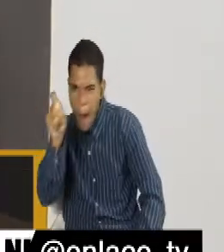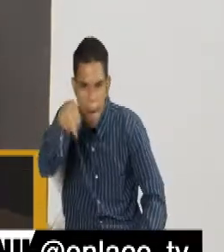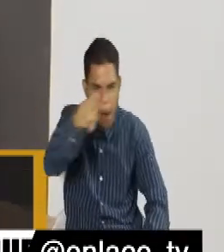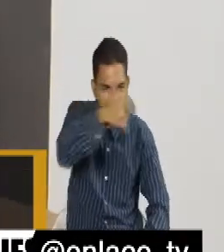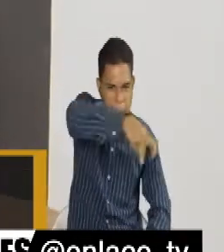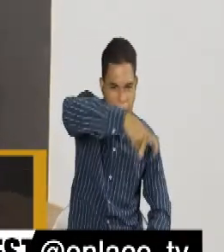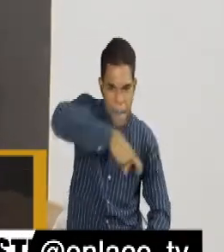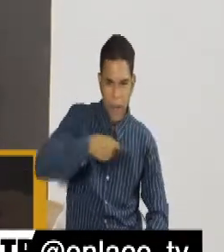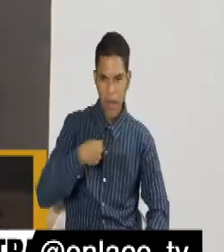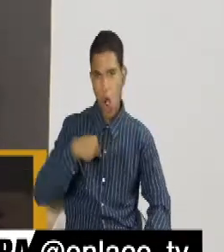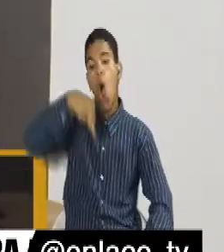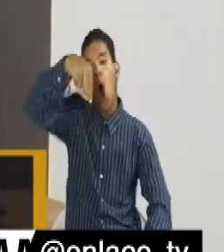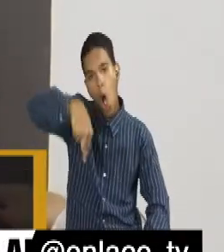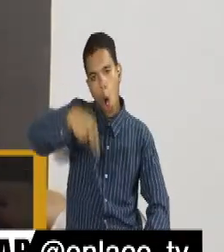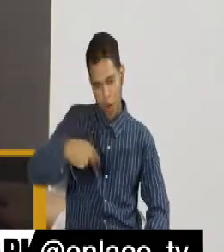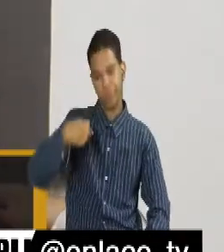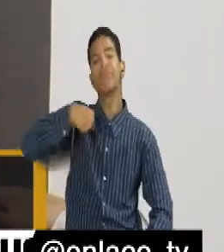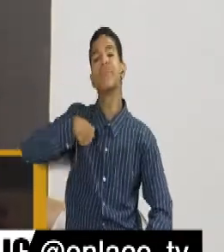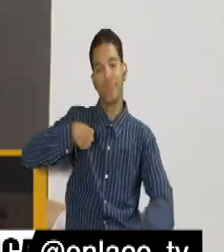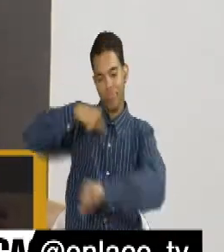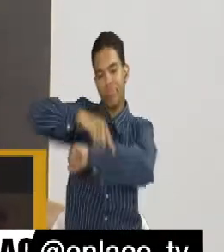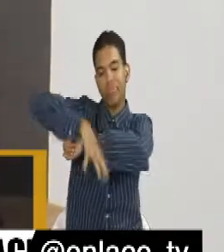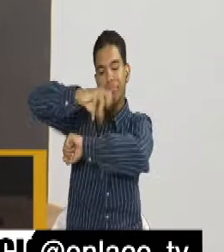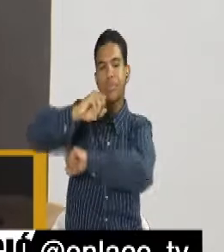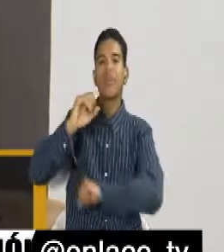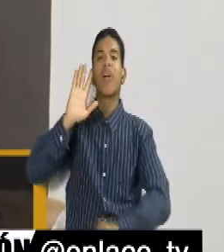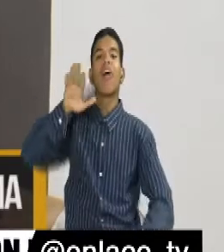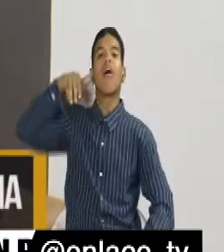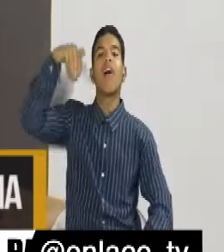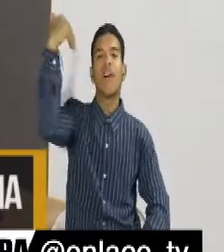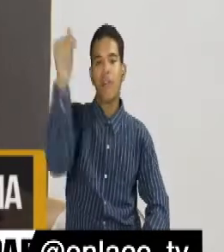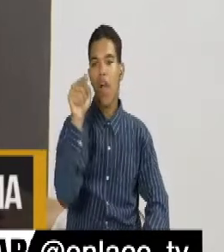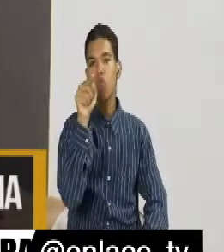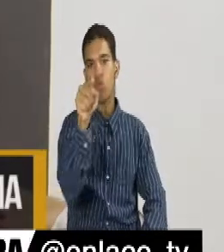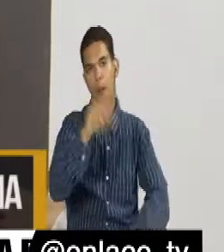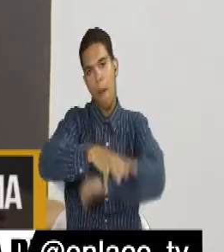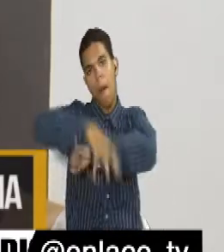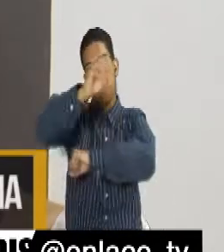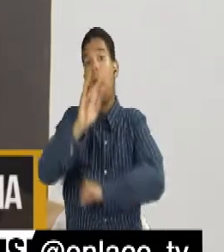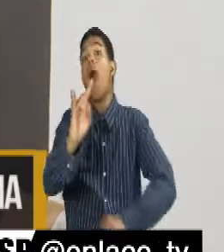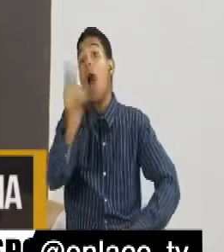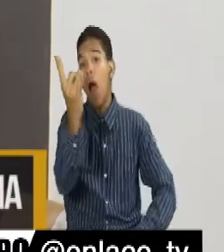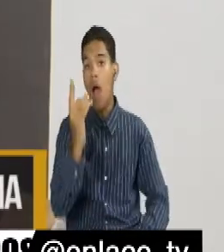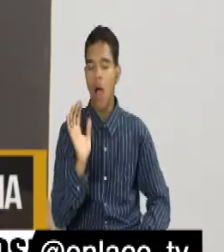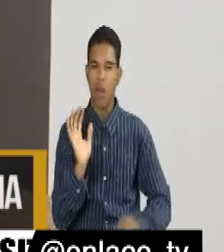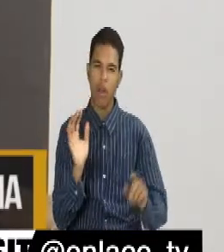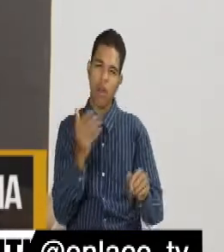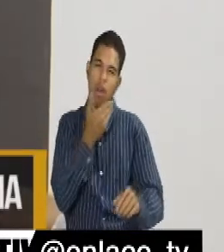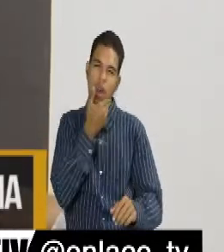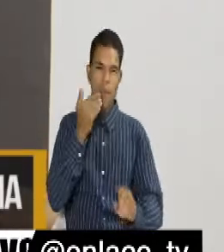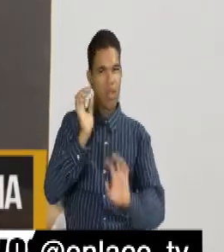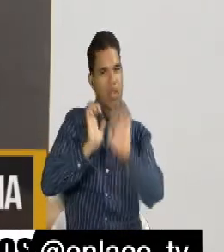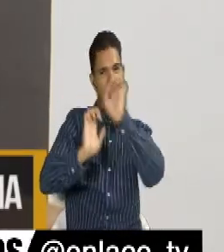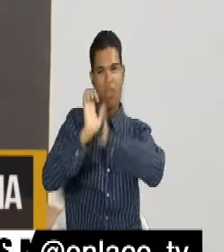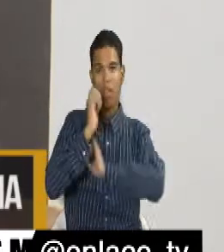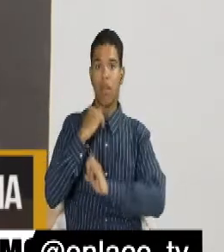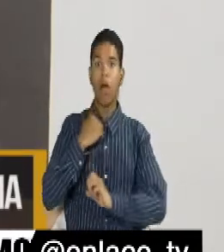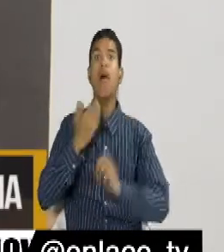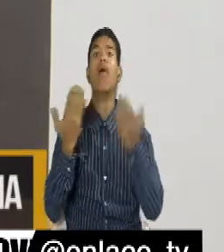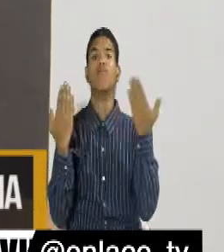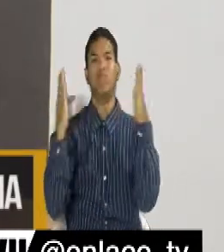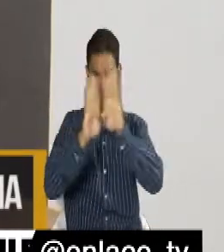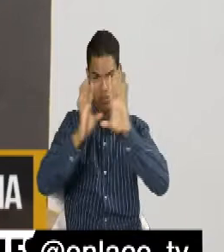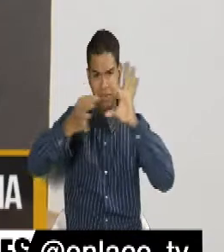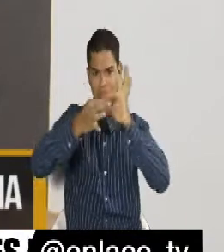hoy a mí, le puede pasar a otra persona. Hay que estar muy, muy bien seguros, pues ahora ni cerrando las puertas se puede. Y un llamado